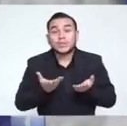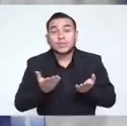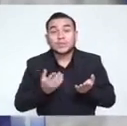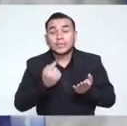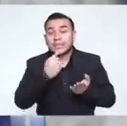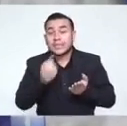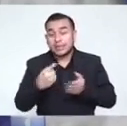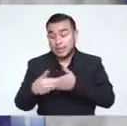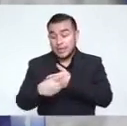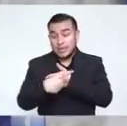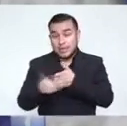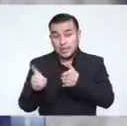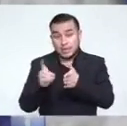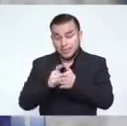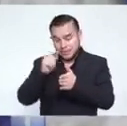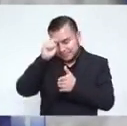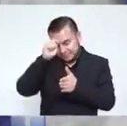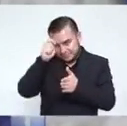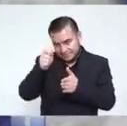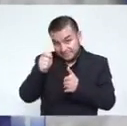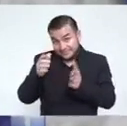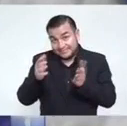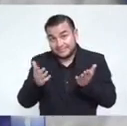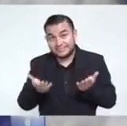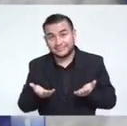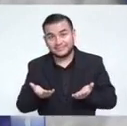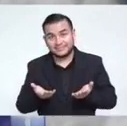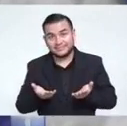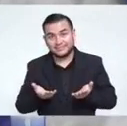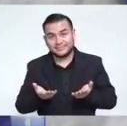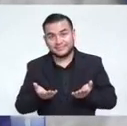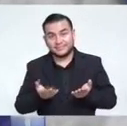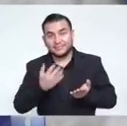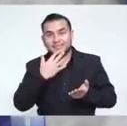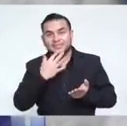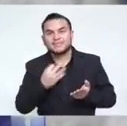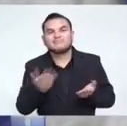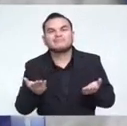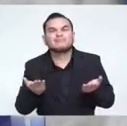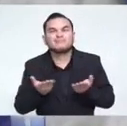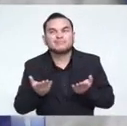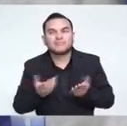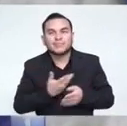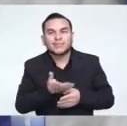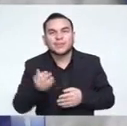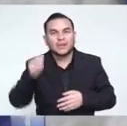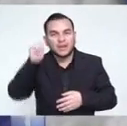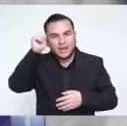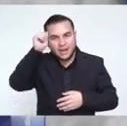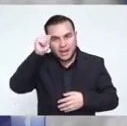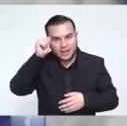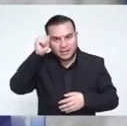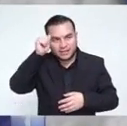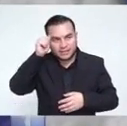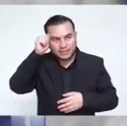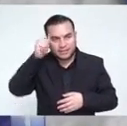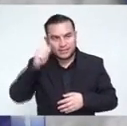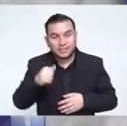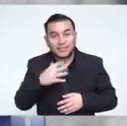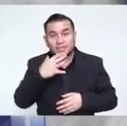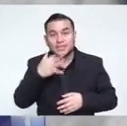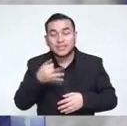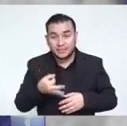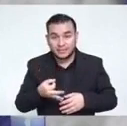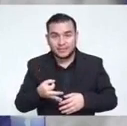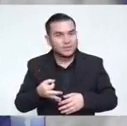los honorables diputados de la Asamblea el analizar si